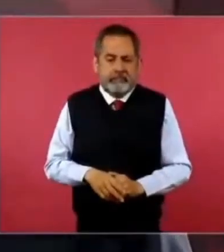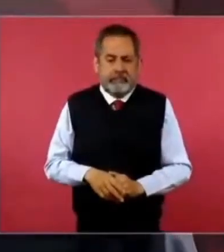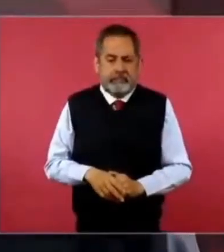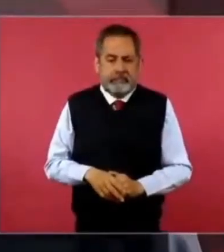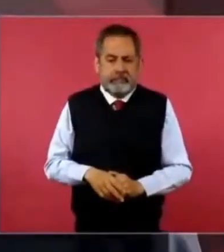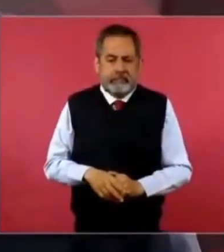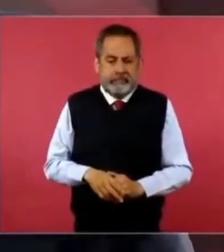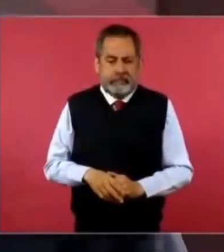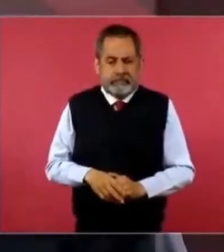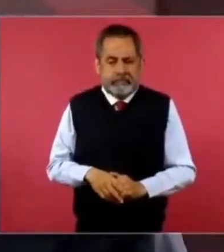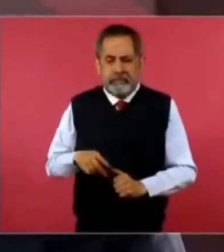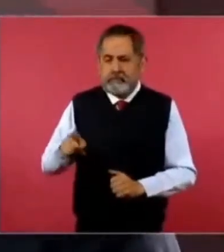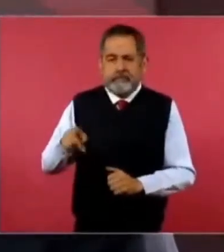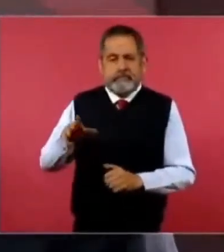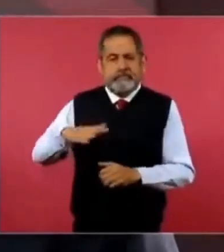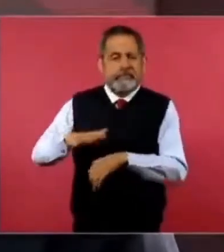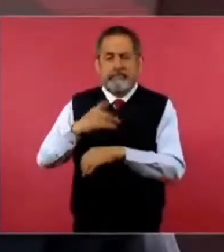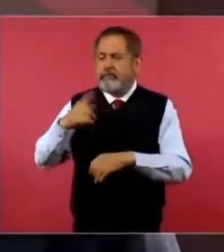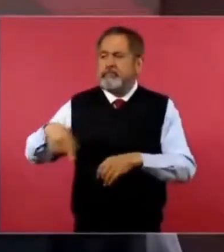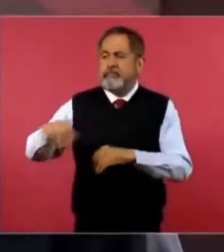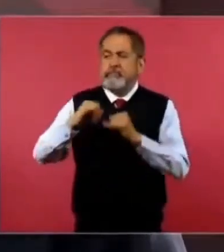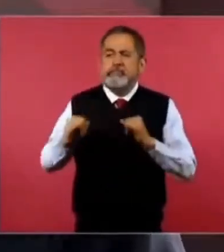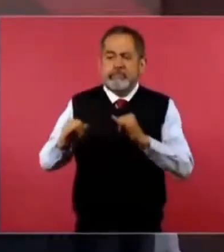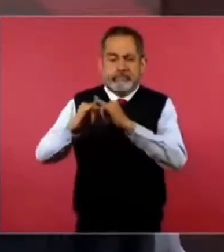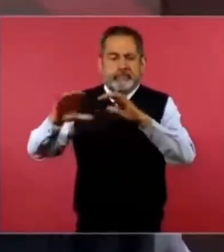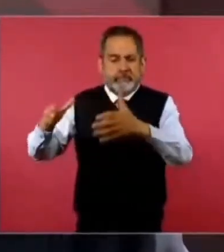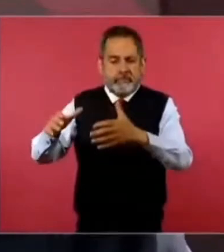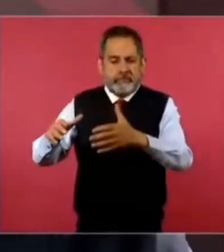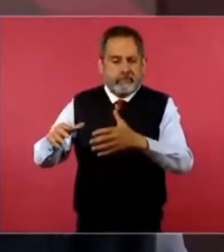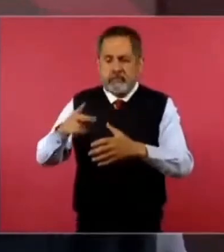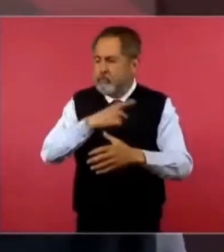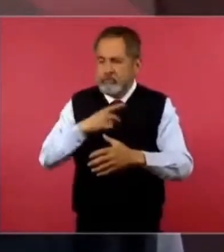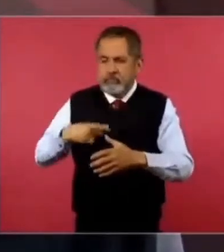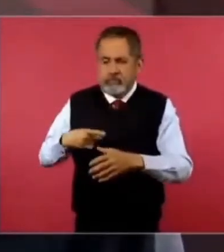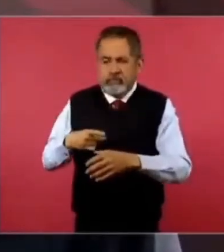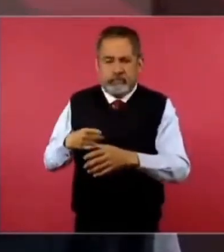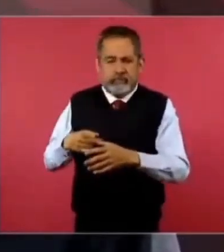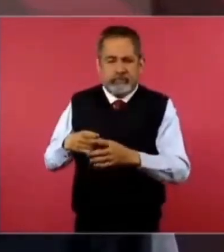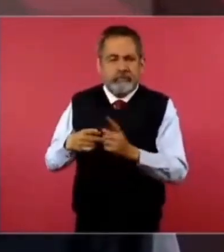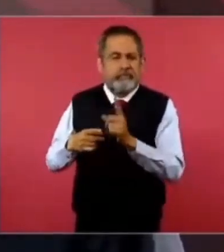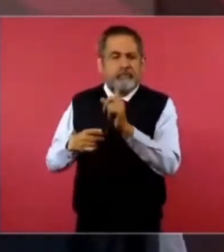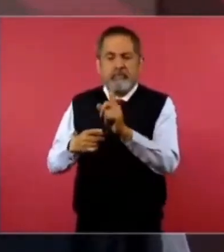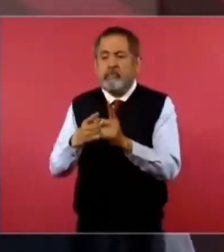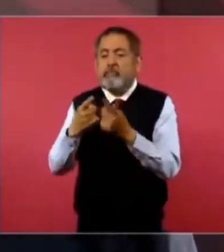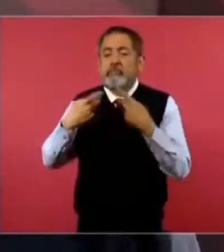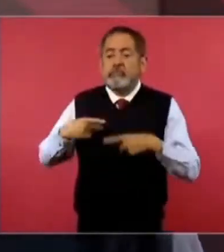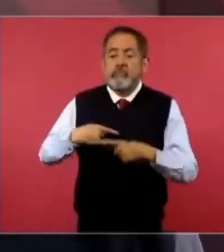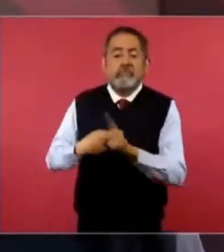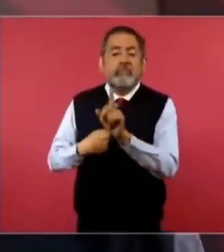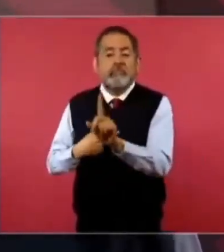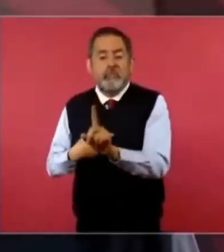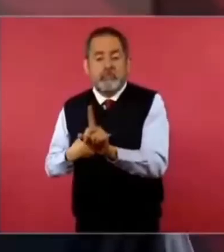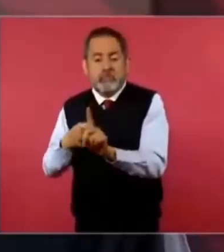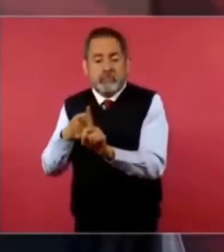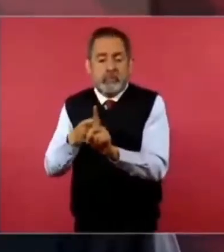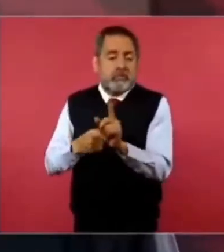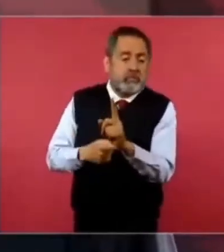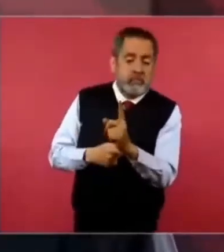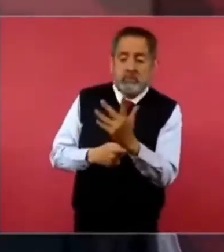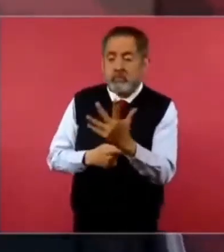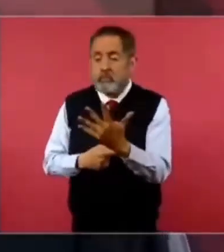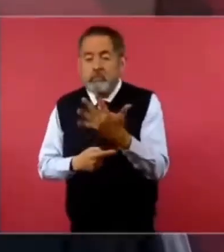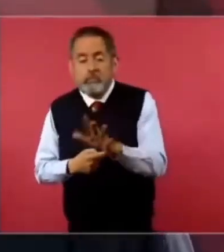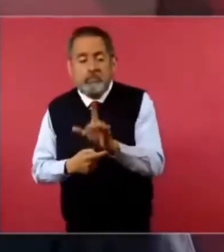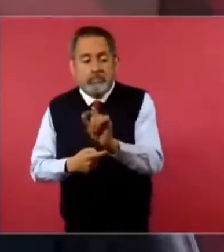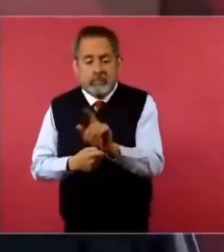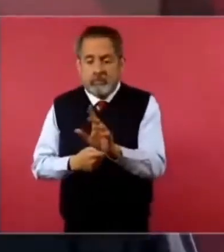Porque una institución no tiene que ver solo con la actitud de 5, de 10, de